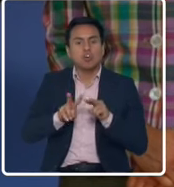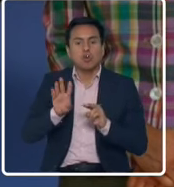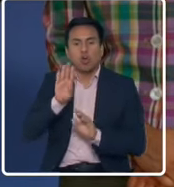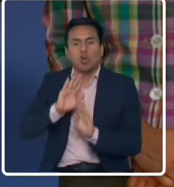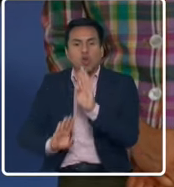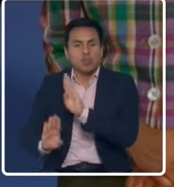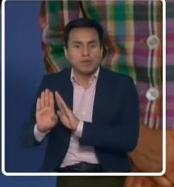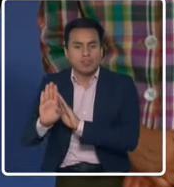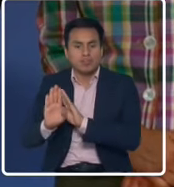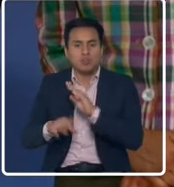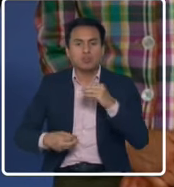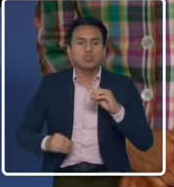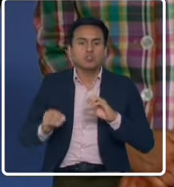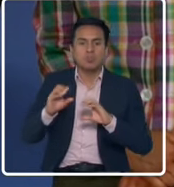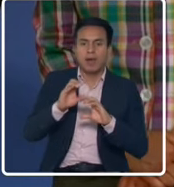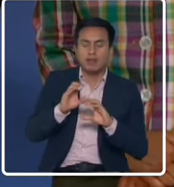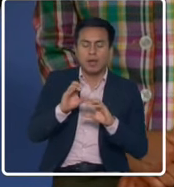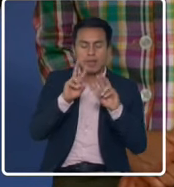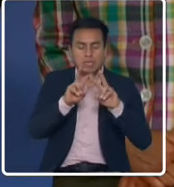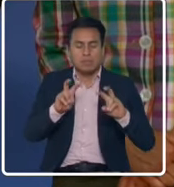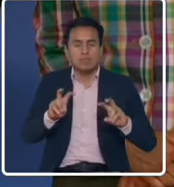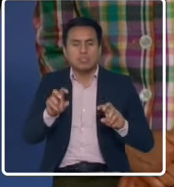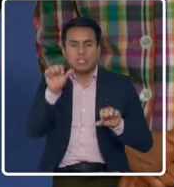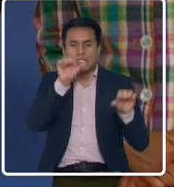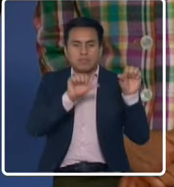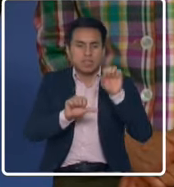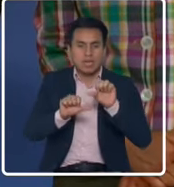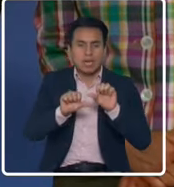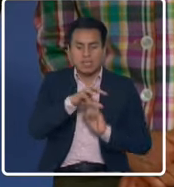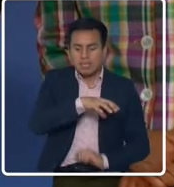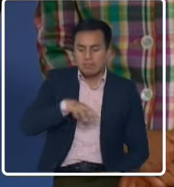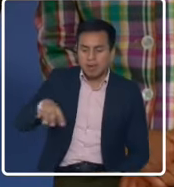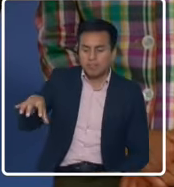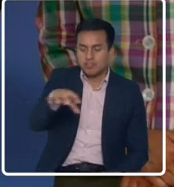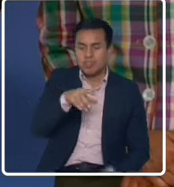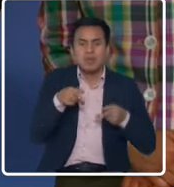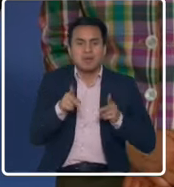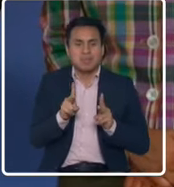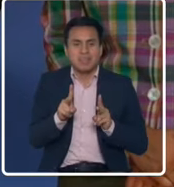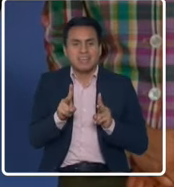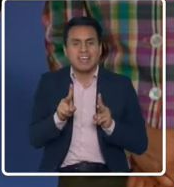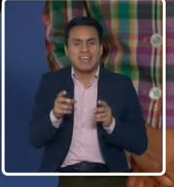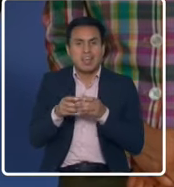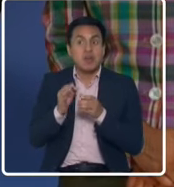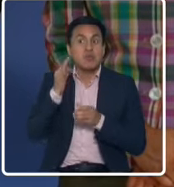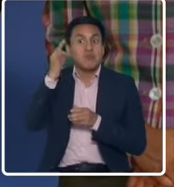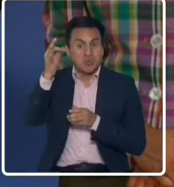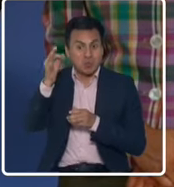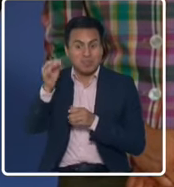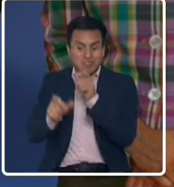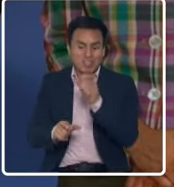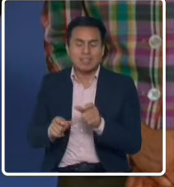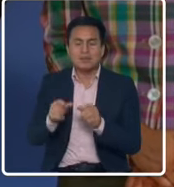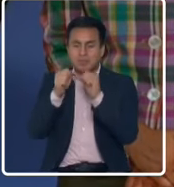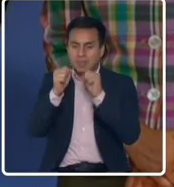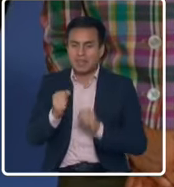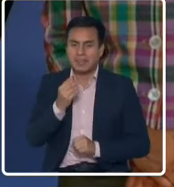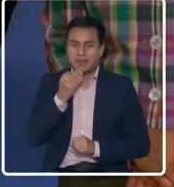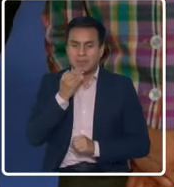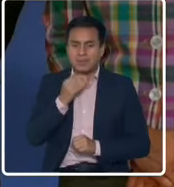conservación sumado a potenciar la investigación científica en nuestros espacios nos permite asegurar que esas generaciones futuras tengan esa posibilidad